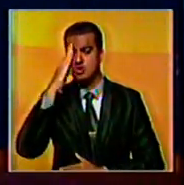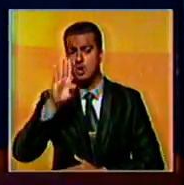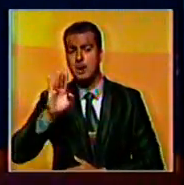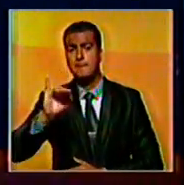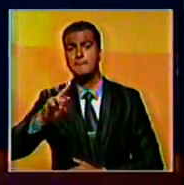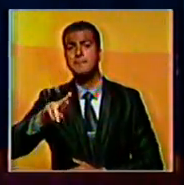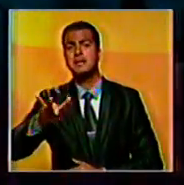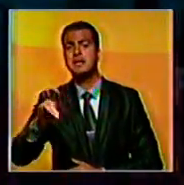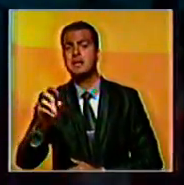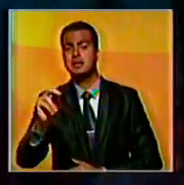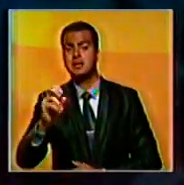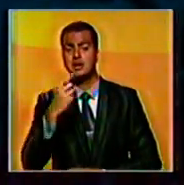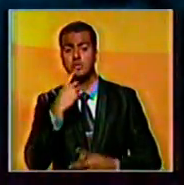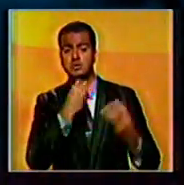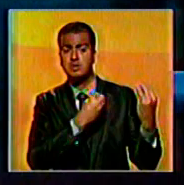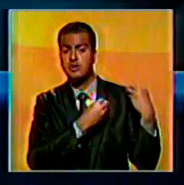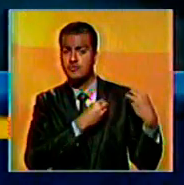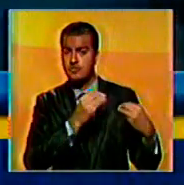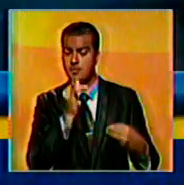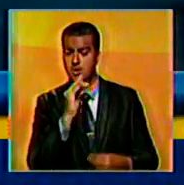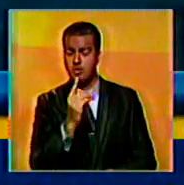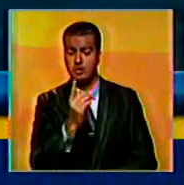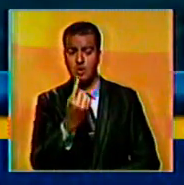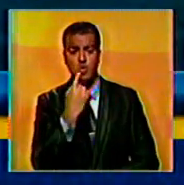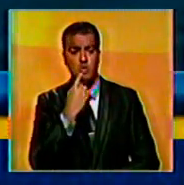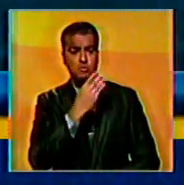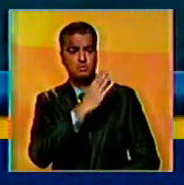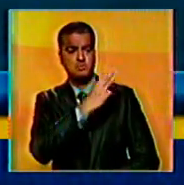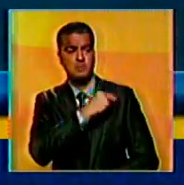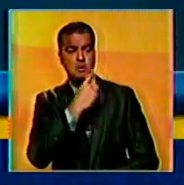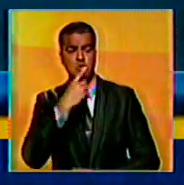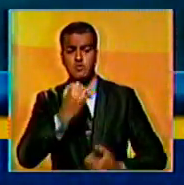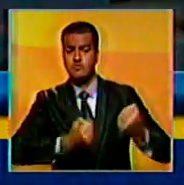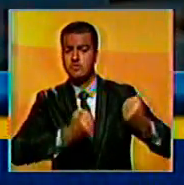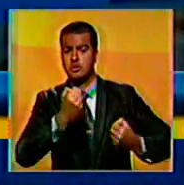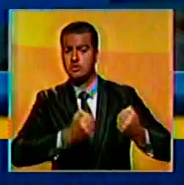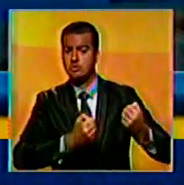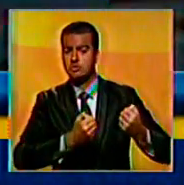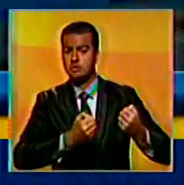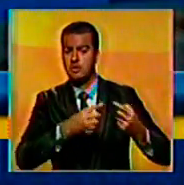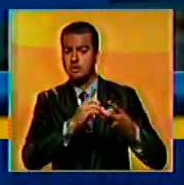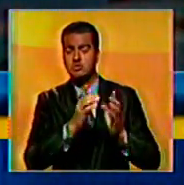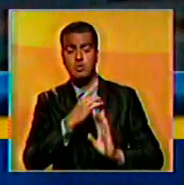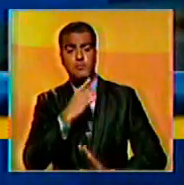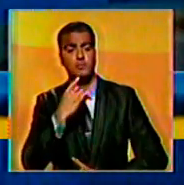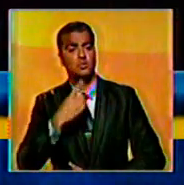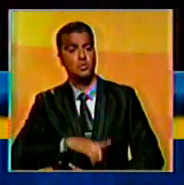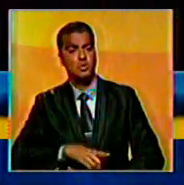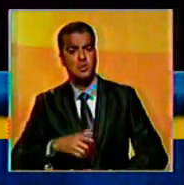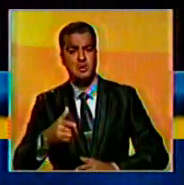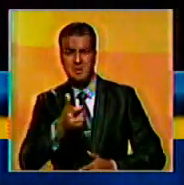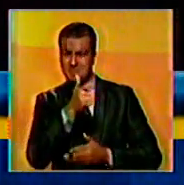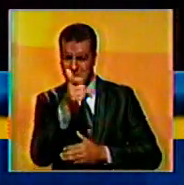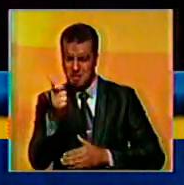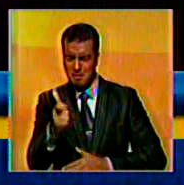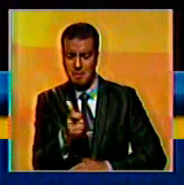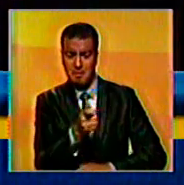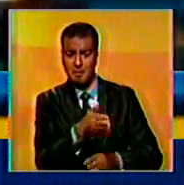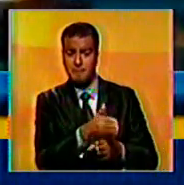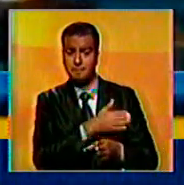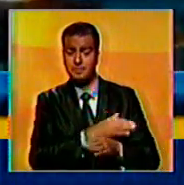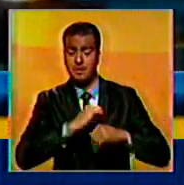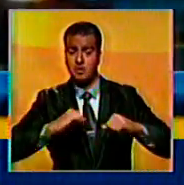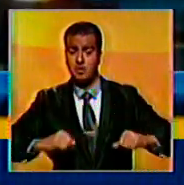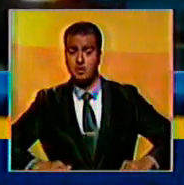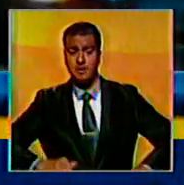Virginia. Las autoridades informaron que un marinero a bordo de un vehículo destructor murió en la balacera antes de que las